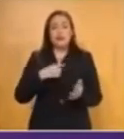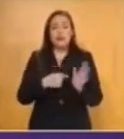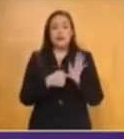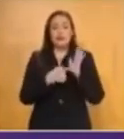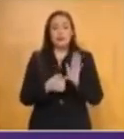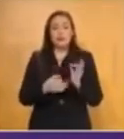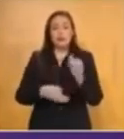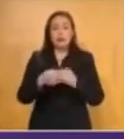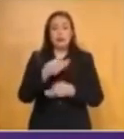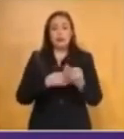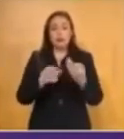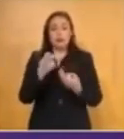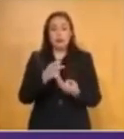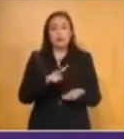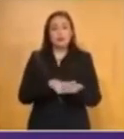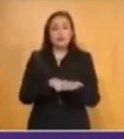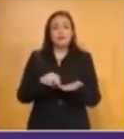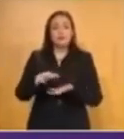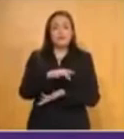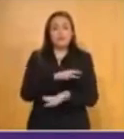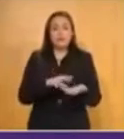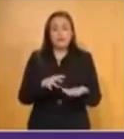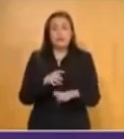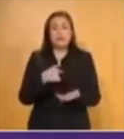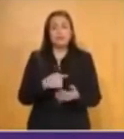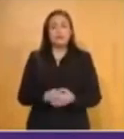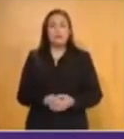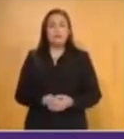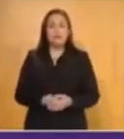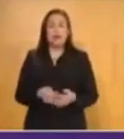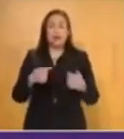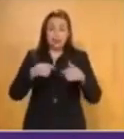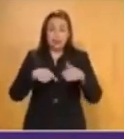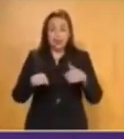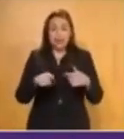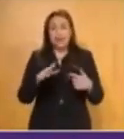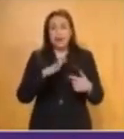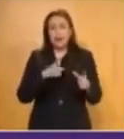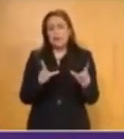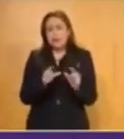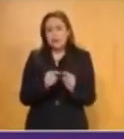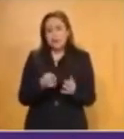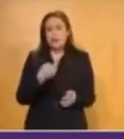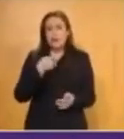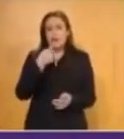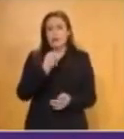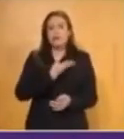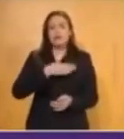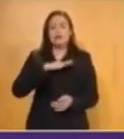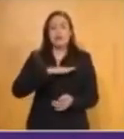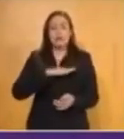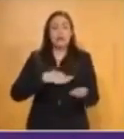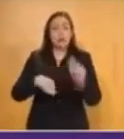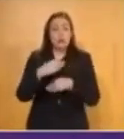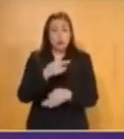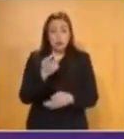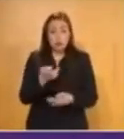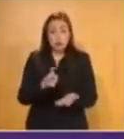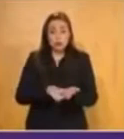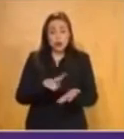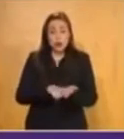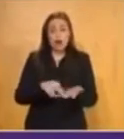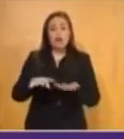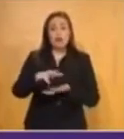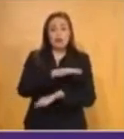of social values. Hago una intervención a propósito de lo que estamos hablando acerca de los valores sociales para invitarlos a todos a